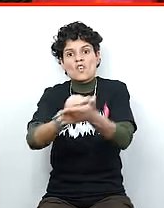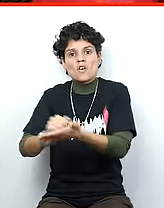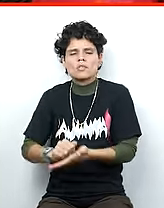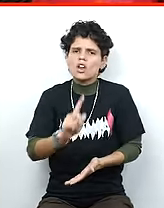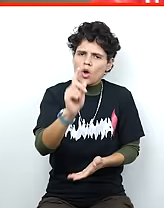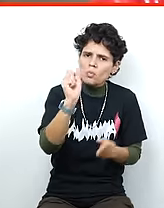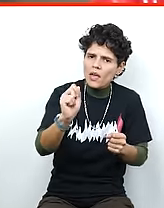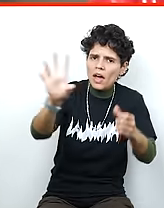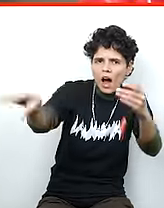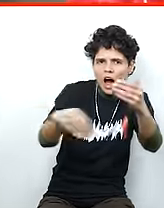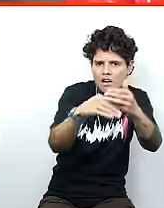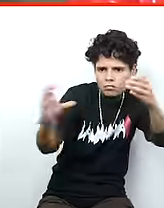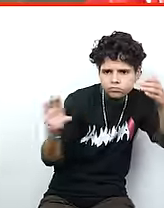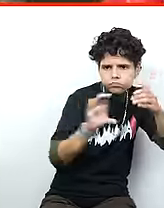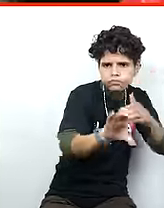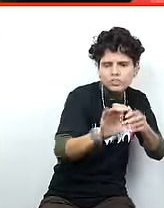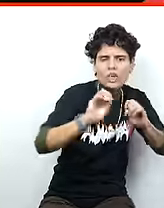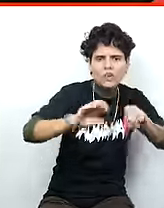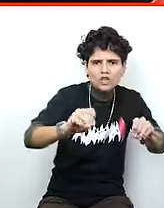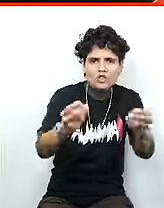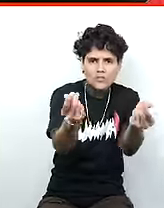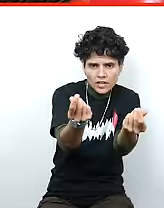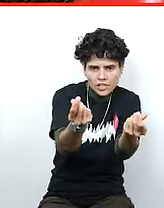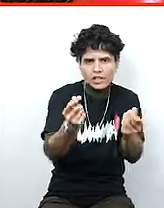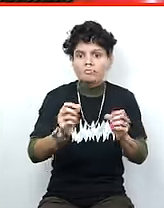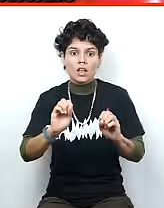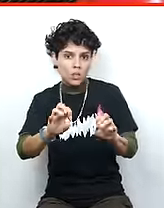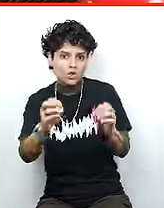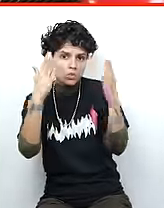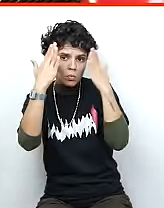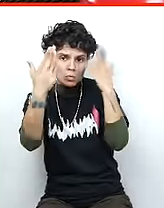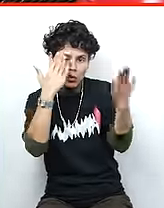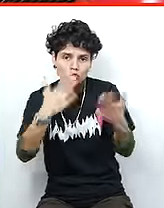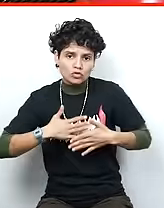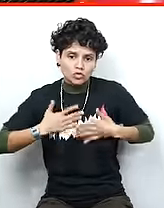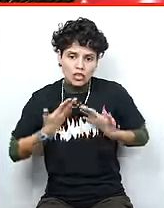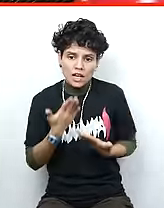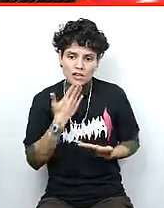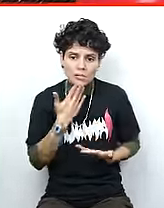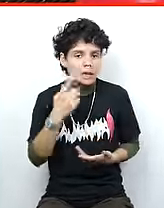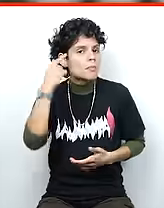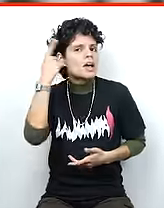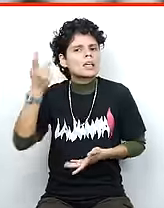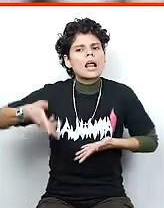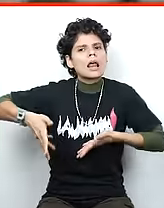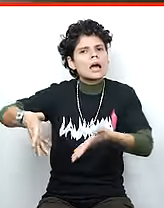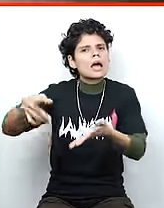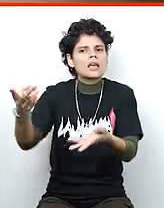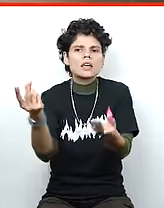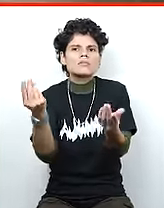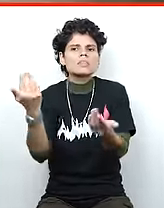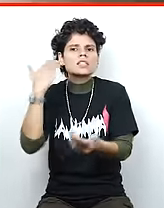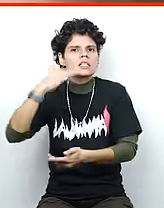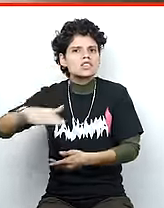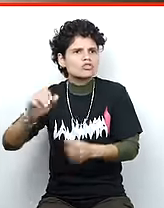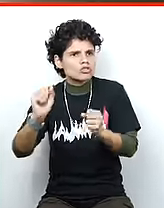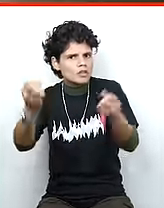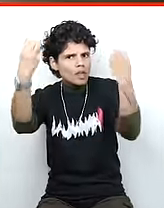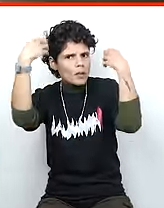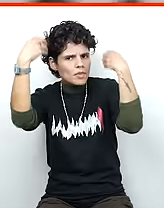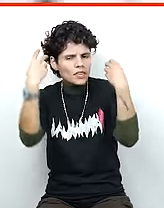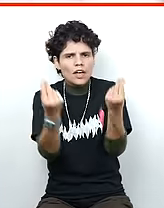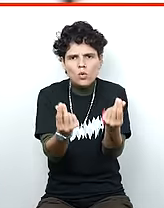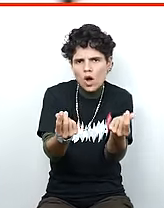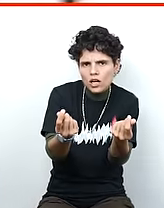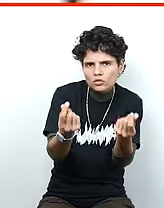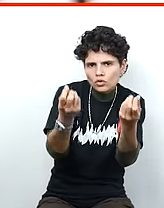que agreguen esa guay. Educación financiera, sí, educación emocional. Por ejemplo, si a los niños de la calle le enseñaran educación financiera, yo creo que serían brígidos esos